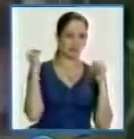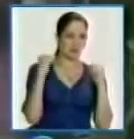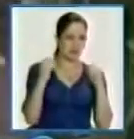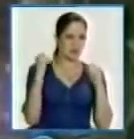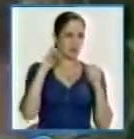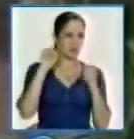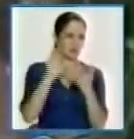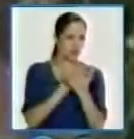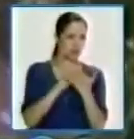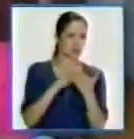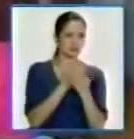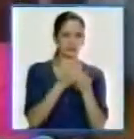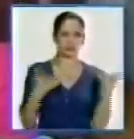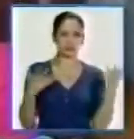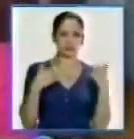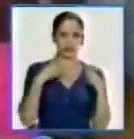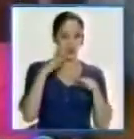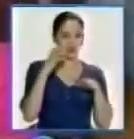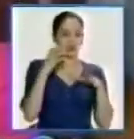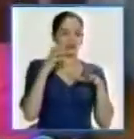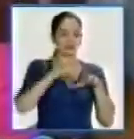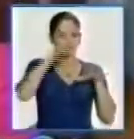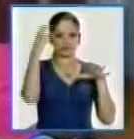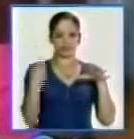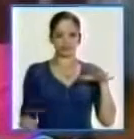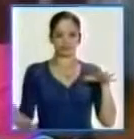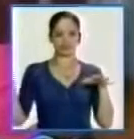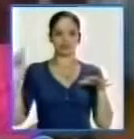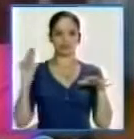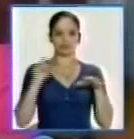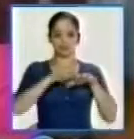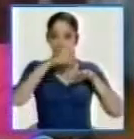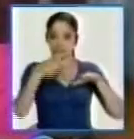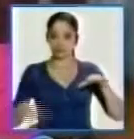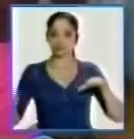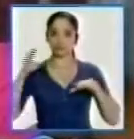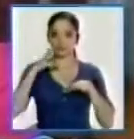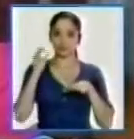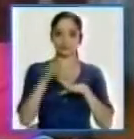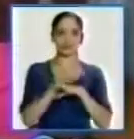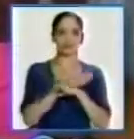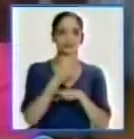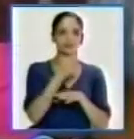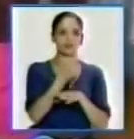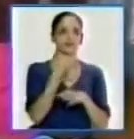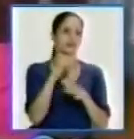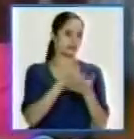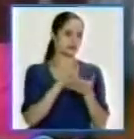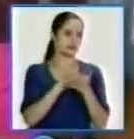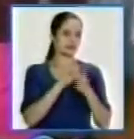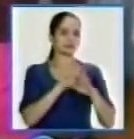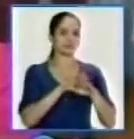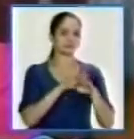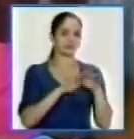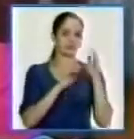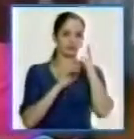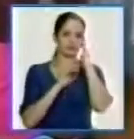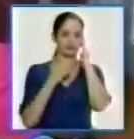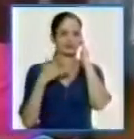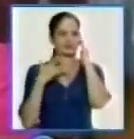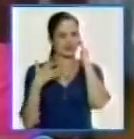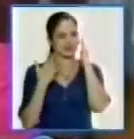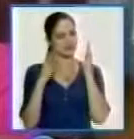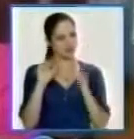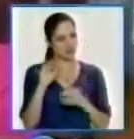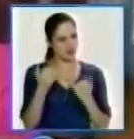música, se tiró al suelo. Y hablando con el discómano del negocio, le comentaba eso, que fíjate que me siento muy